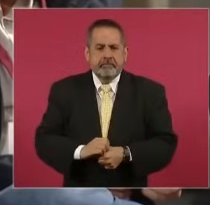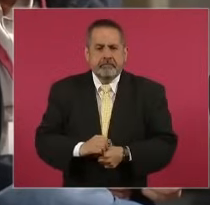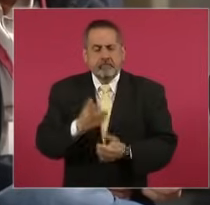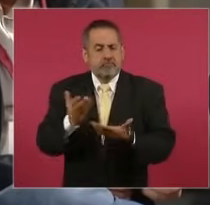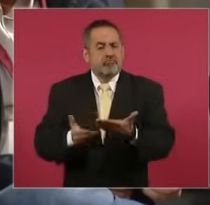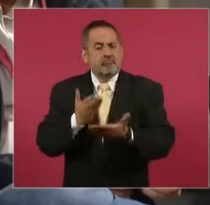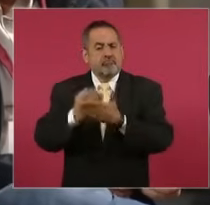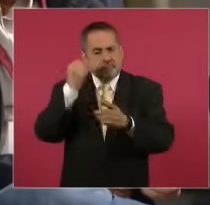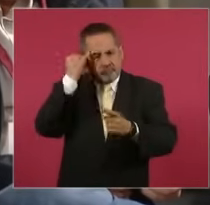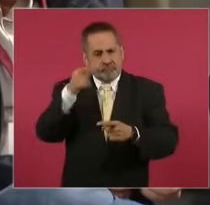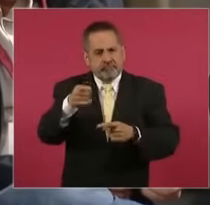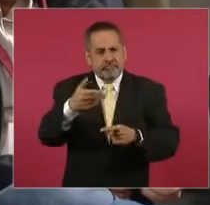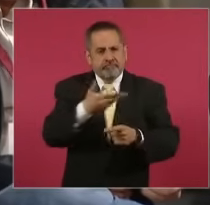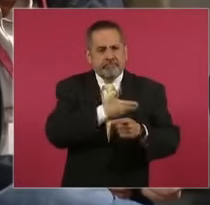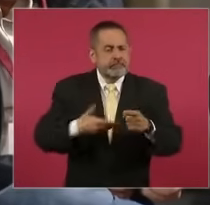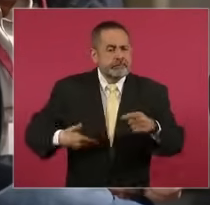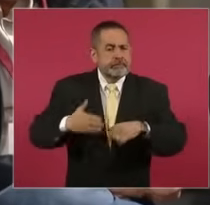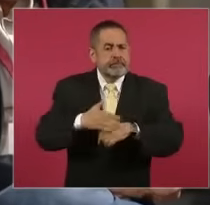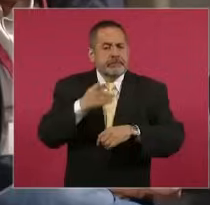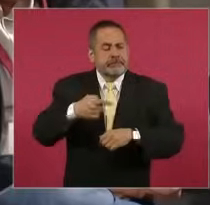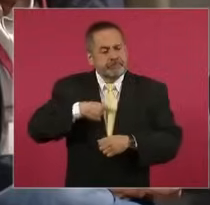plantearía, presidente, porque